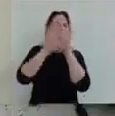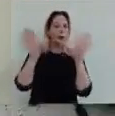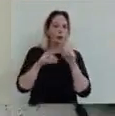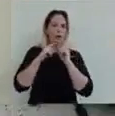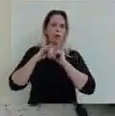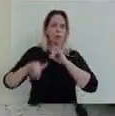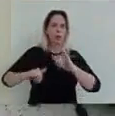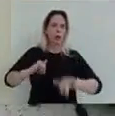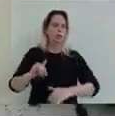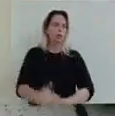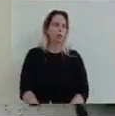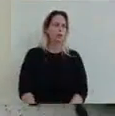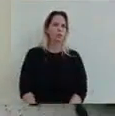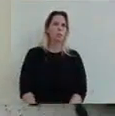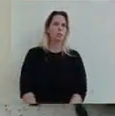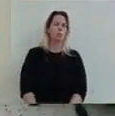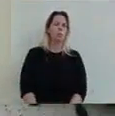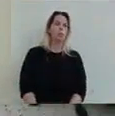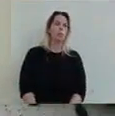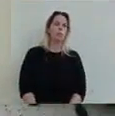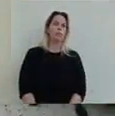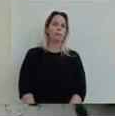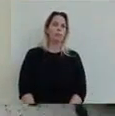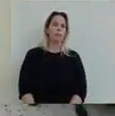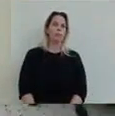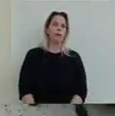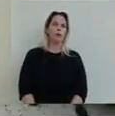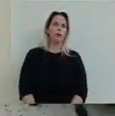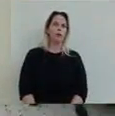Concejal Figueredo. Gracias, Presidenta. Yo solamente